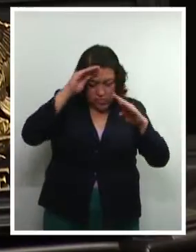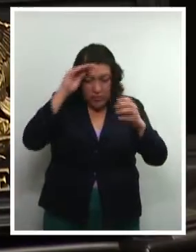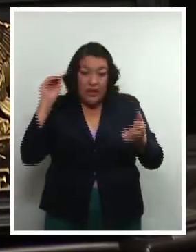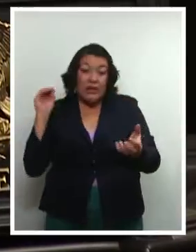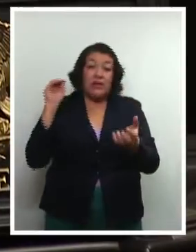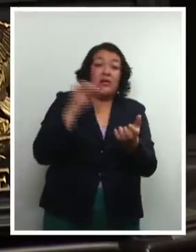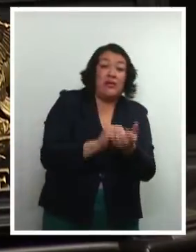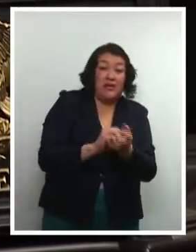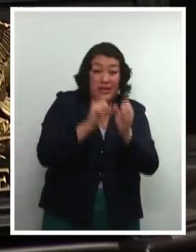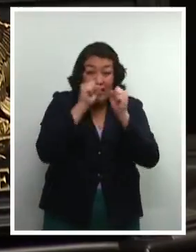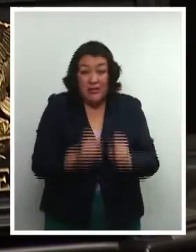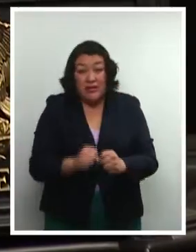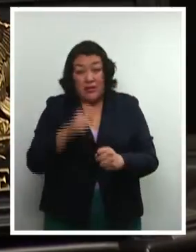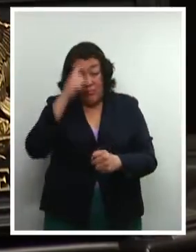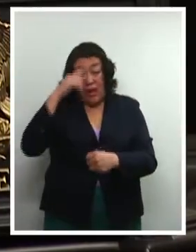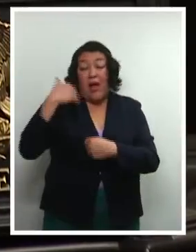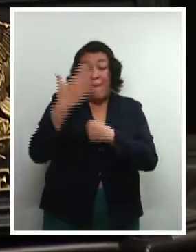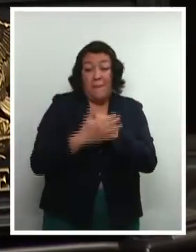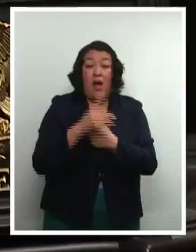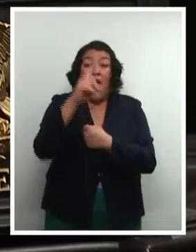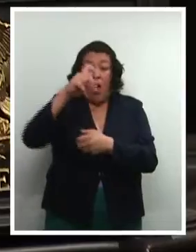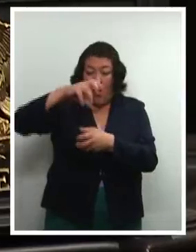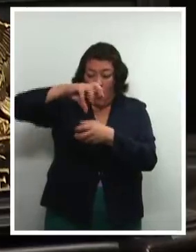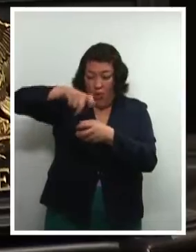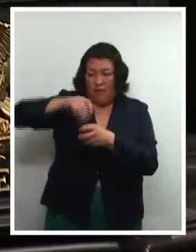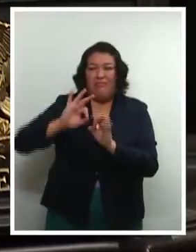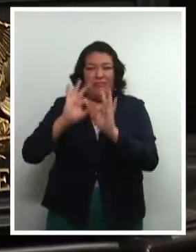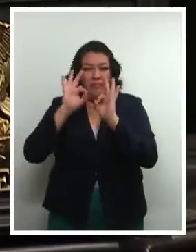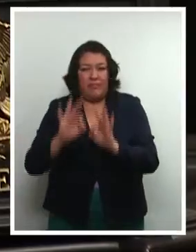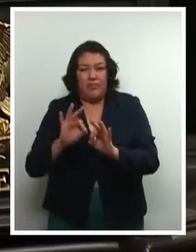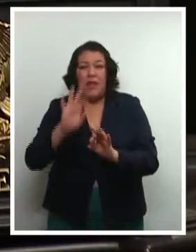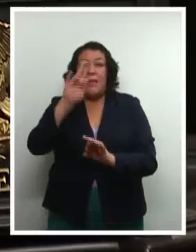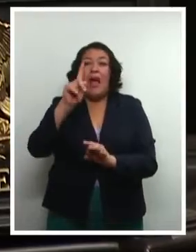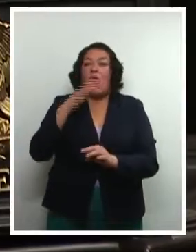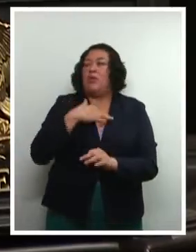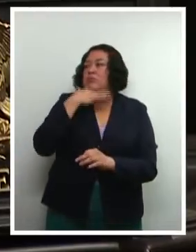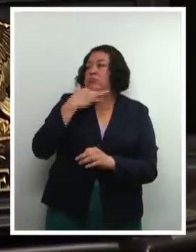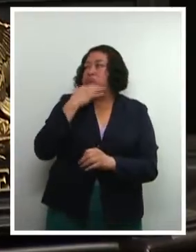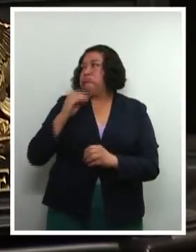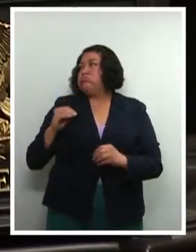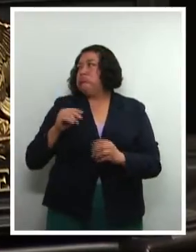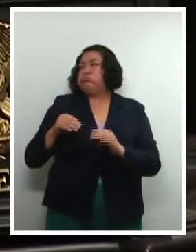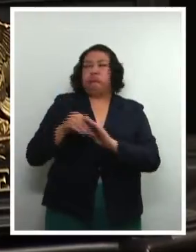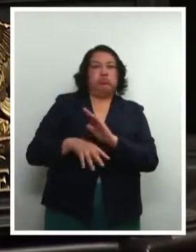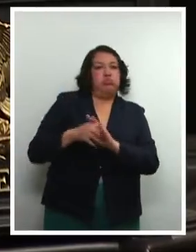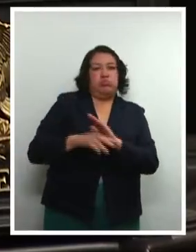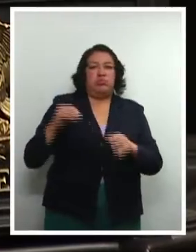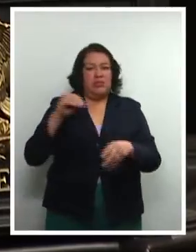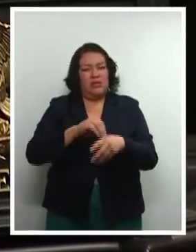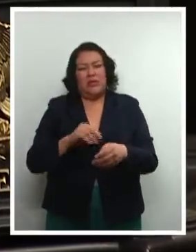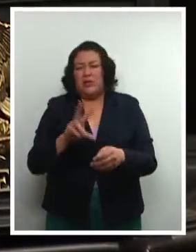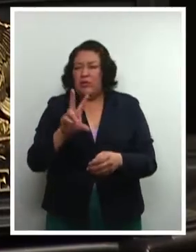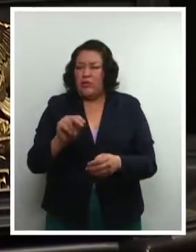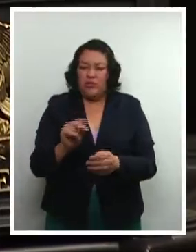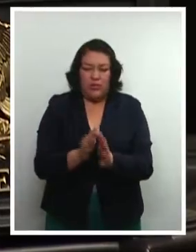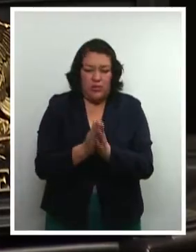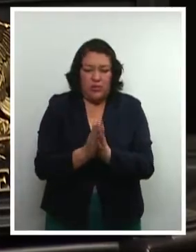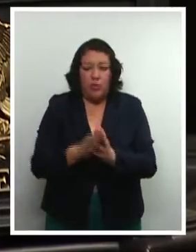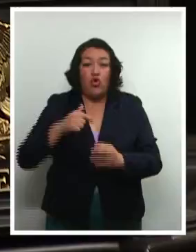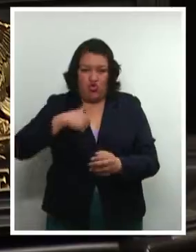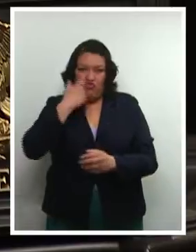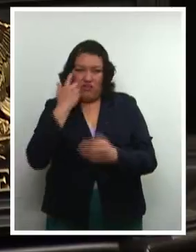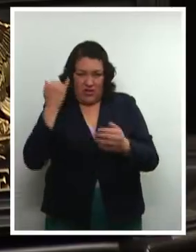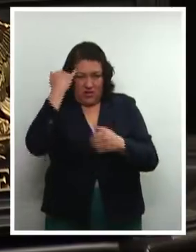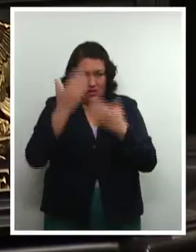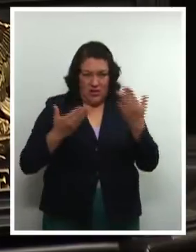provean y brinden una verdadera calidad de agua y no disfraces o intentos de esta. Así que quedaría así: las